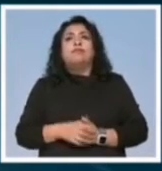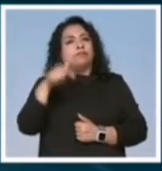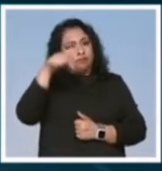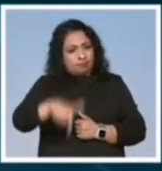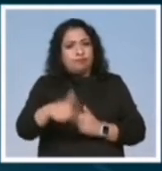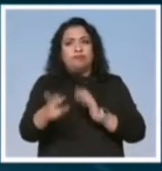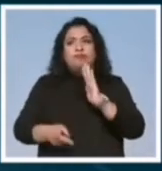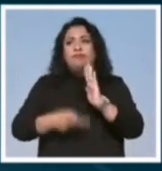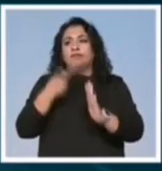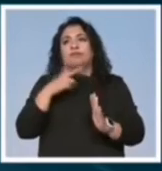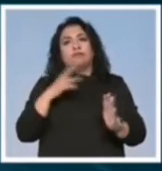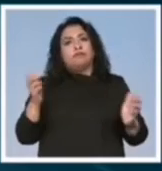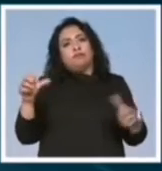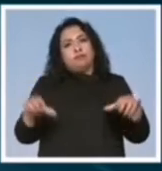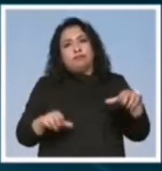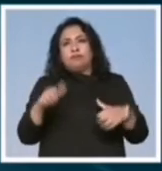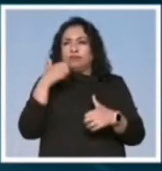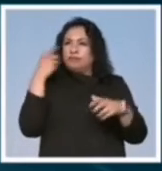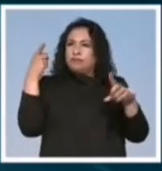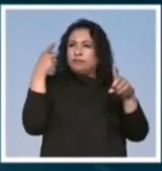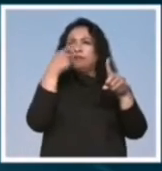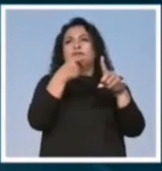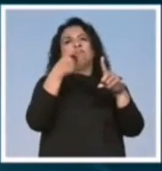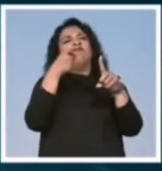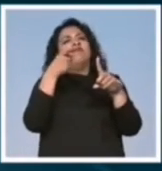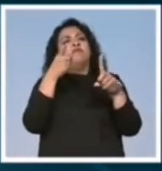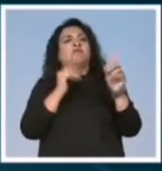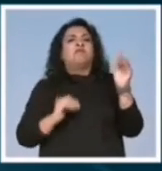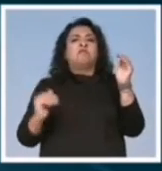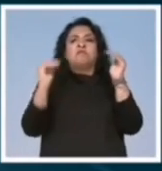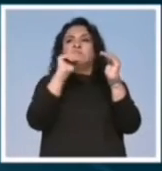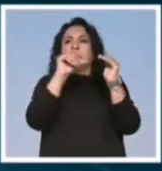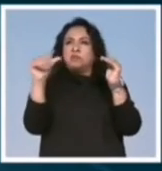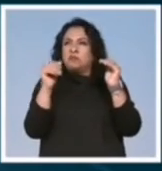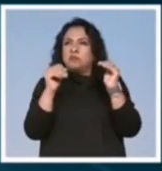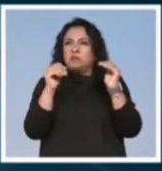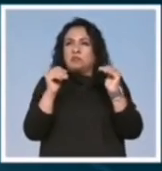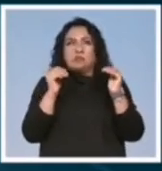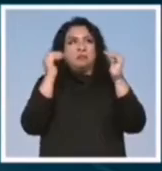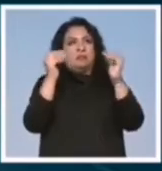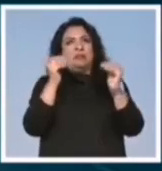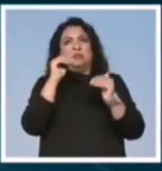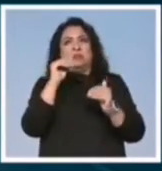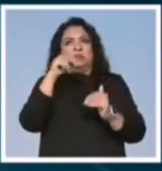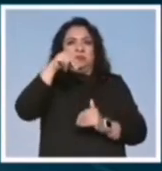Está aquí de nuevo con un evento que se propone estar a la altura de la grandeza de Nuevo León.